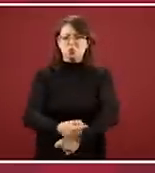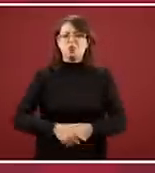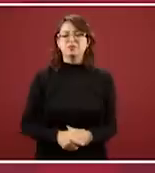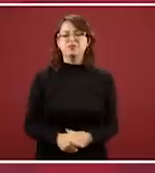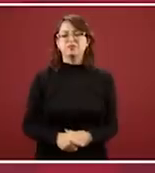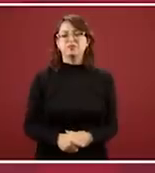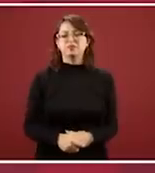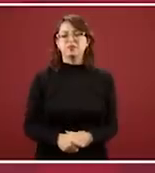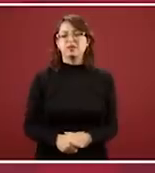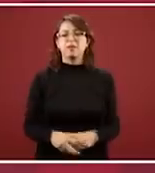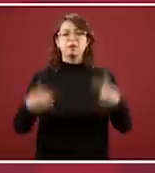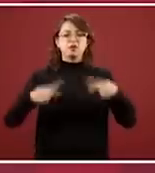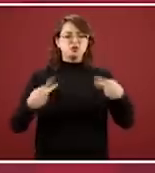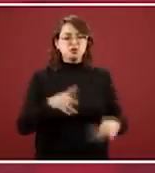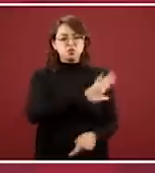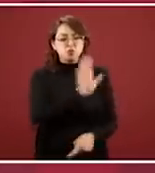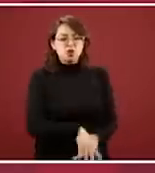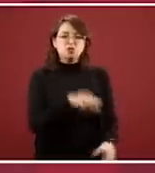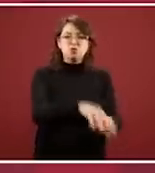Tampoco votaban los muertos.